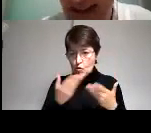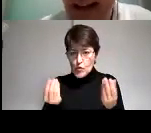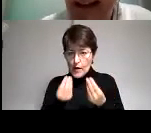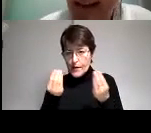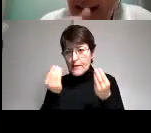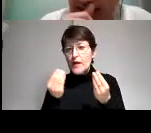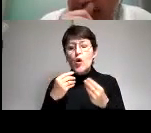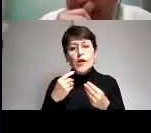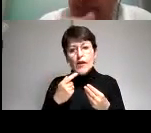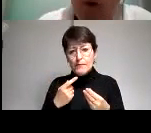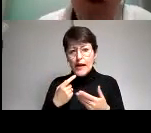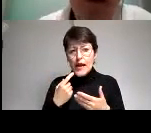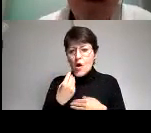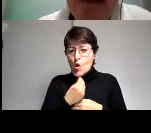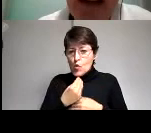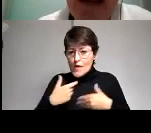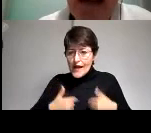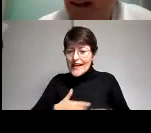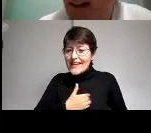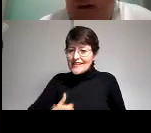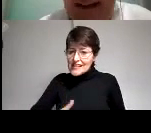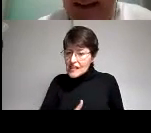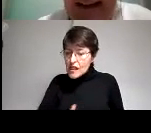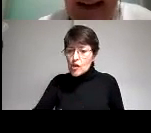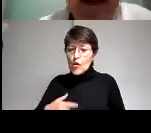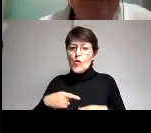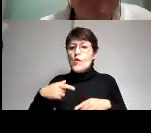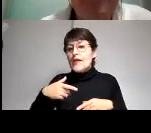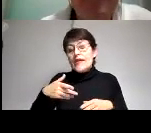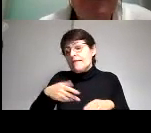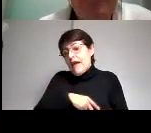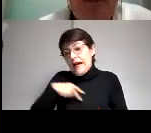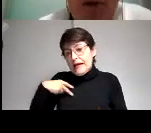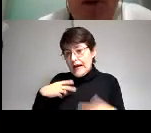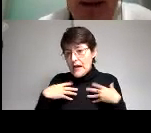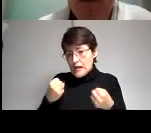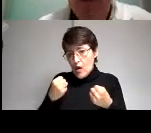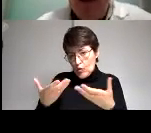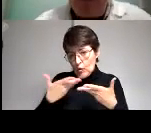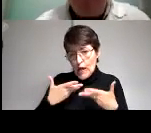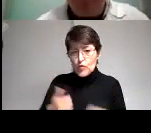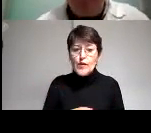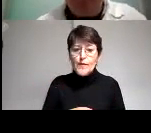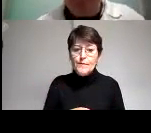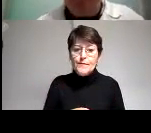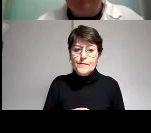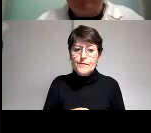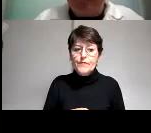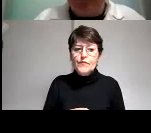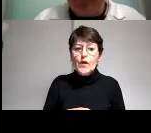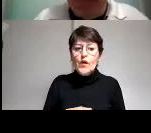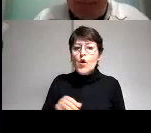de mantener íntegra la mucosa intestinal y de salud en general. Prodoce contiene una